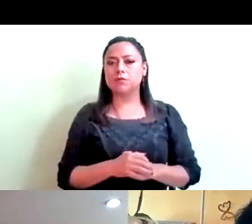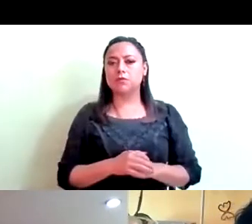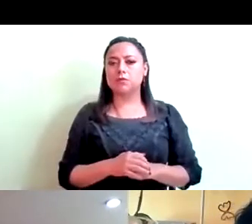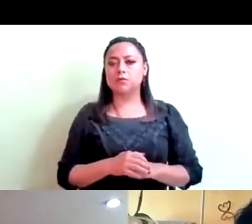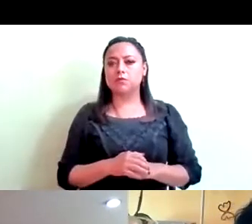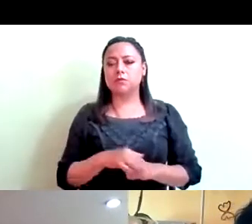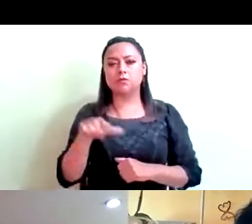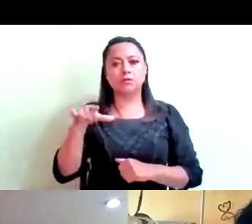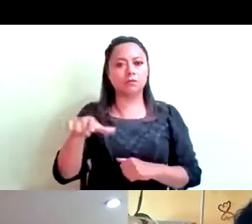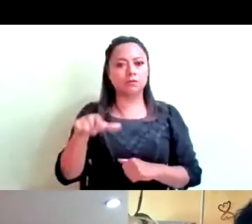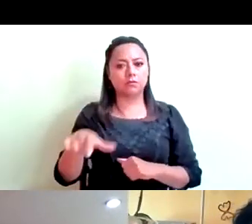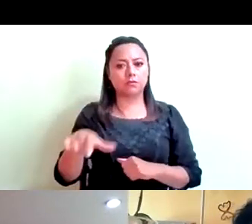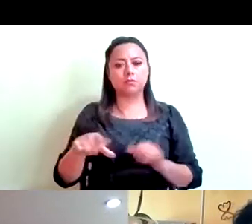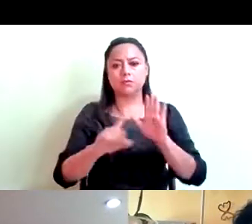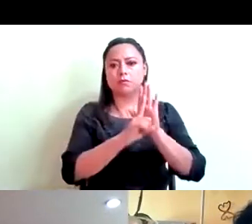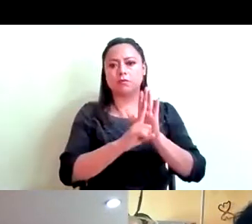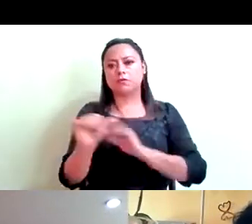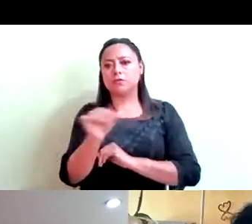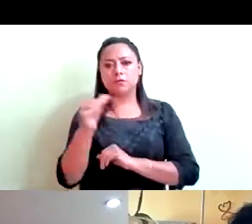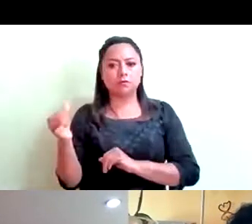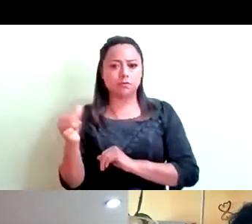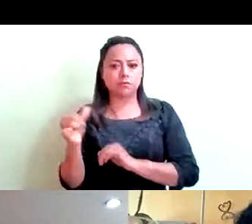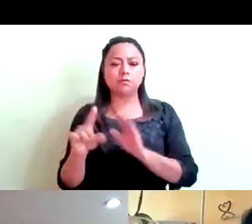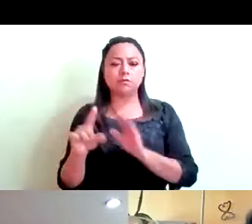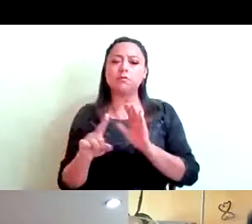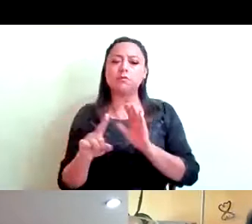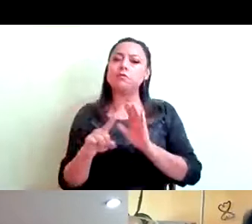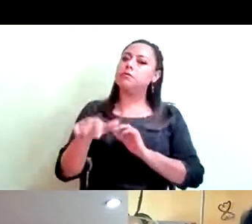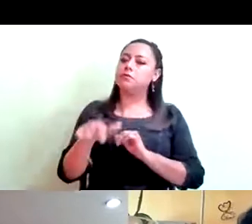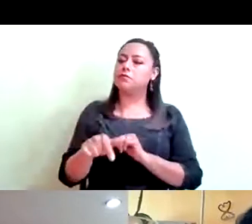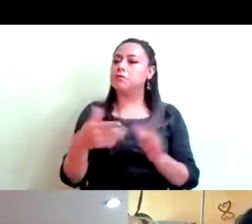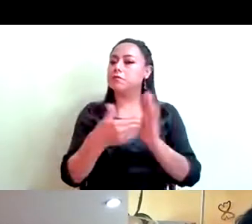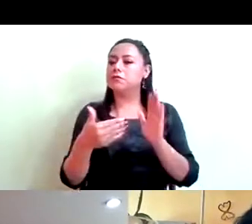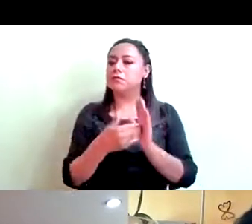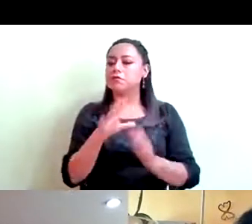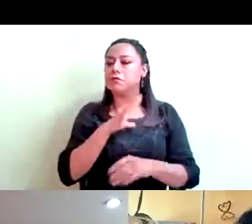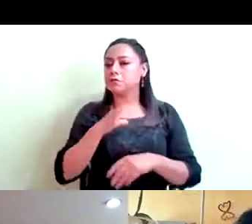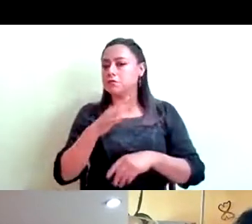17/1117, por el que se establecen los trámites y procedimientos relacionados